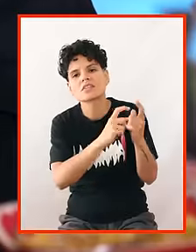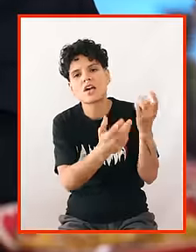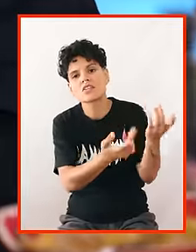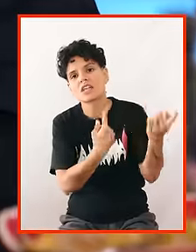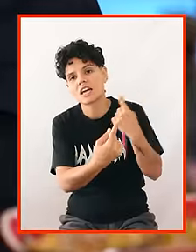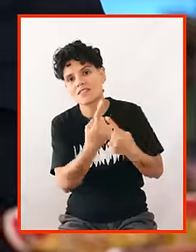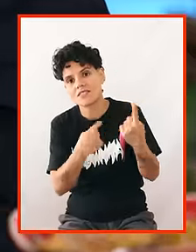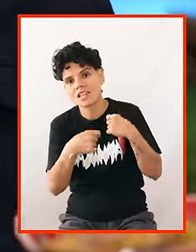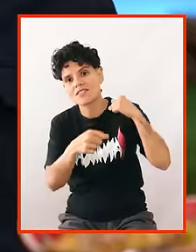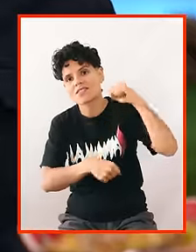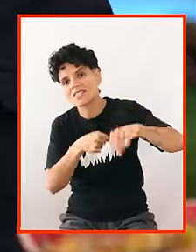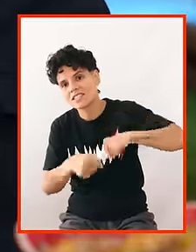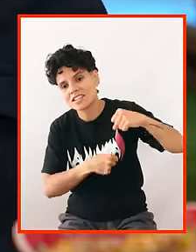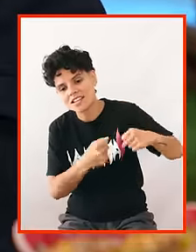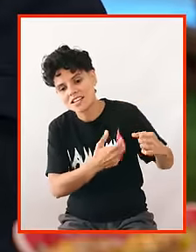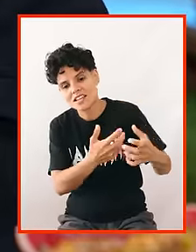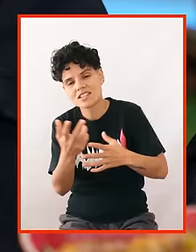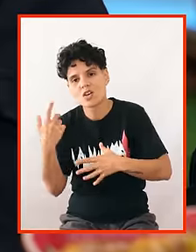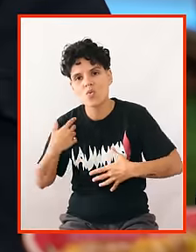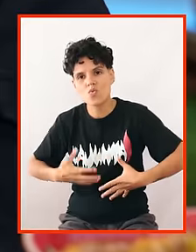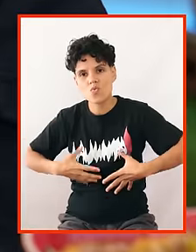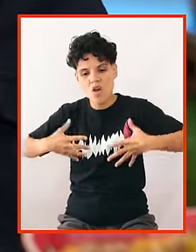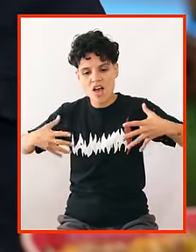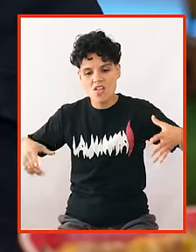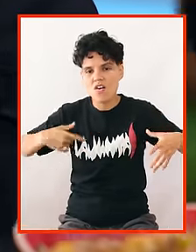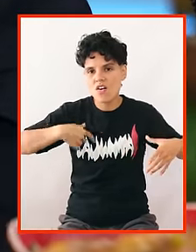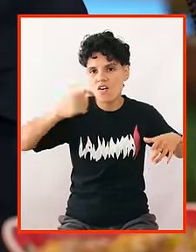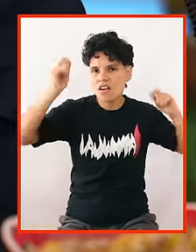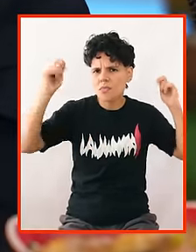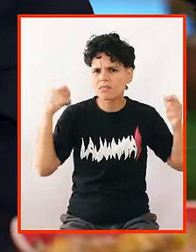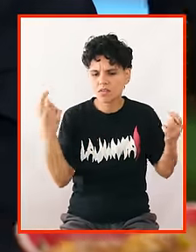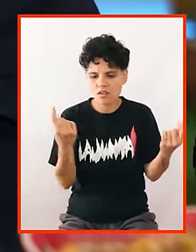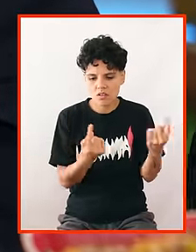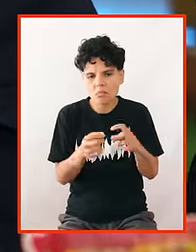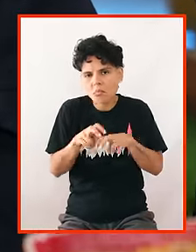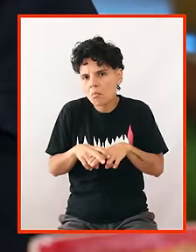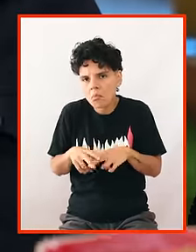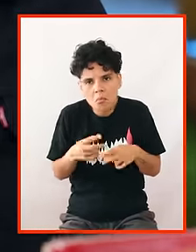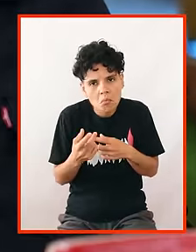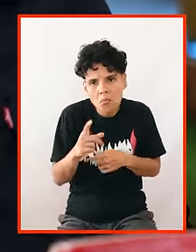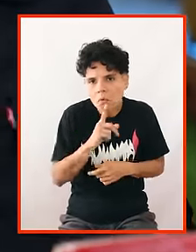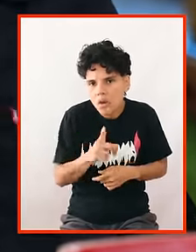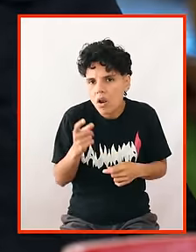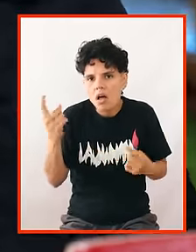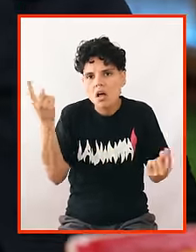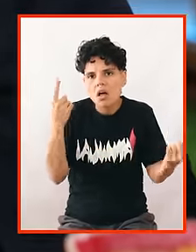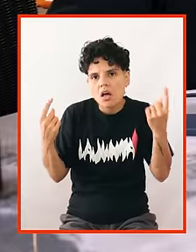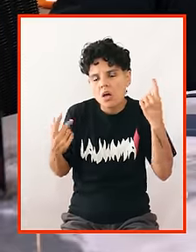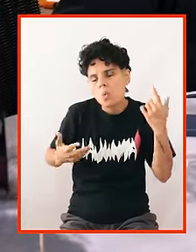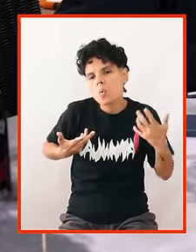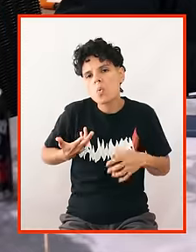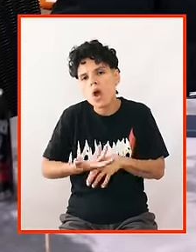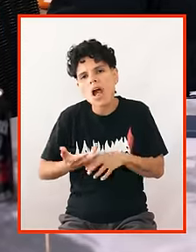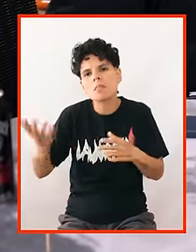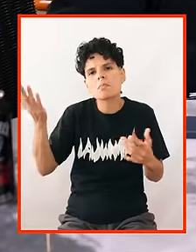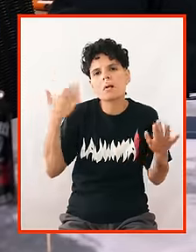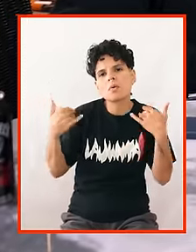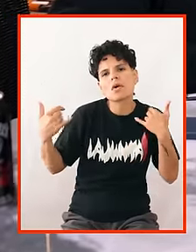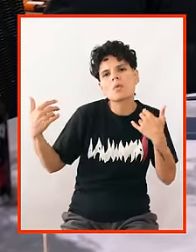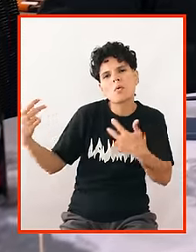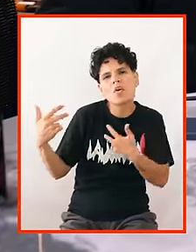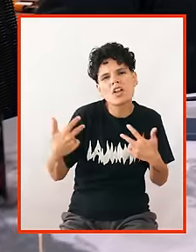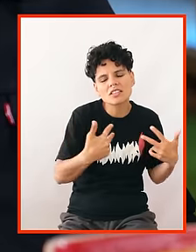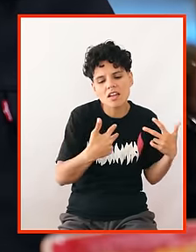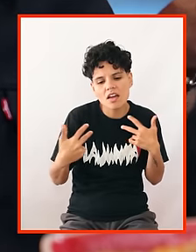a llegar dos, tres, pasaban bicicleta. De repente entró un guatón gigante, le sacó un gorro a un amigo y se armó la greca. Y ahí nos